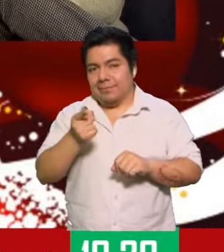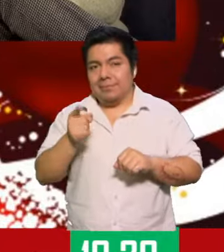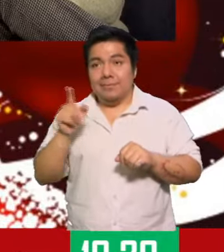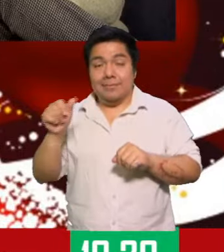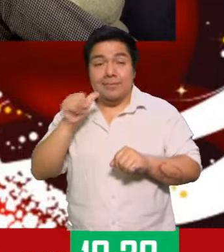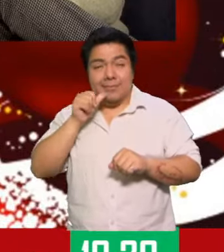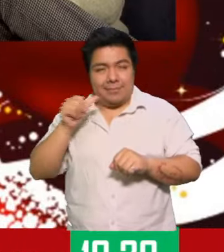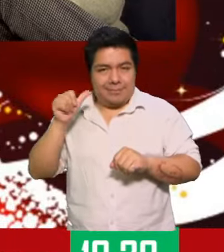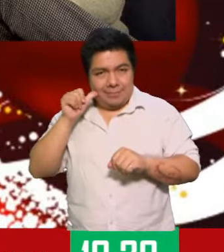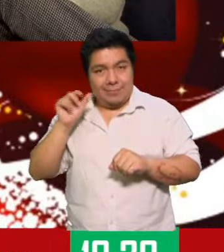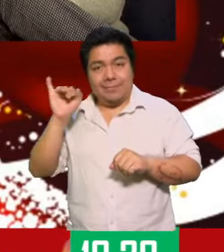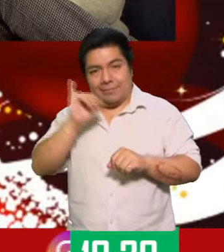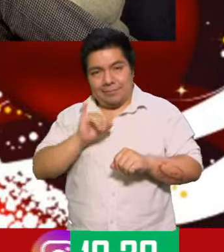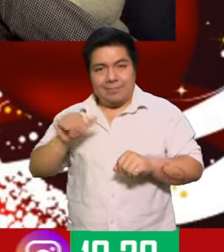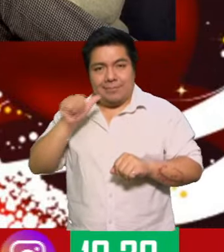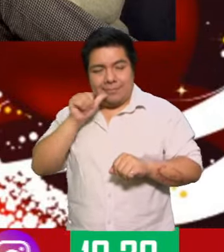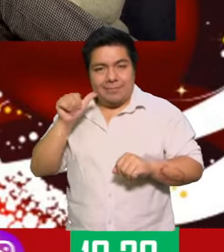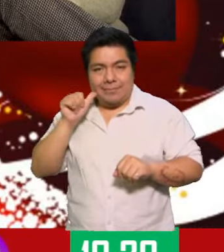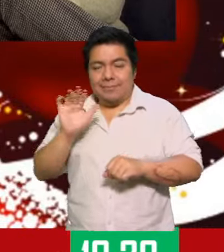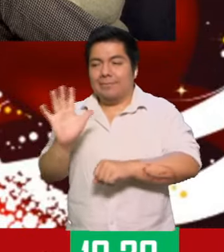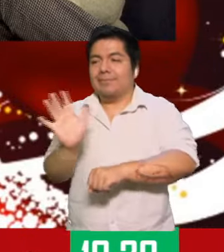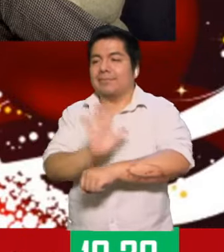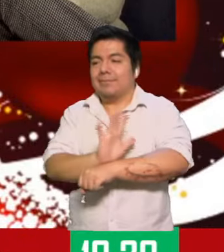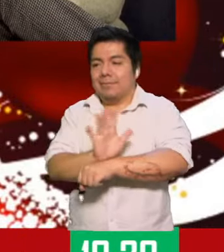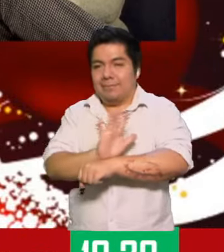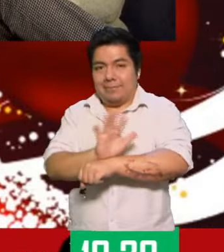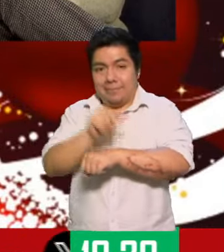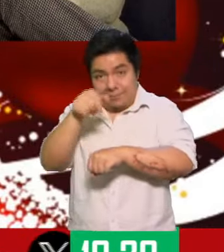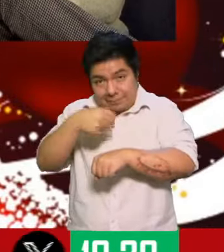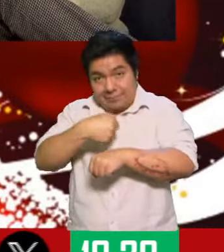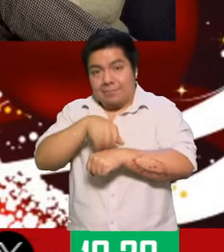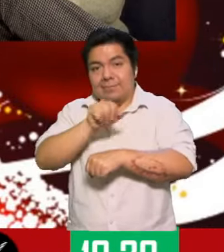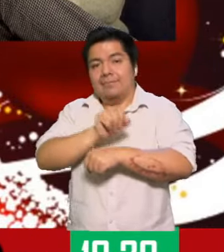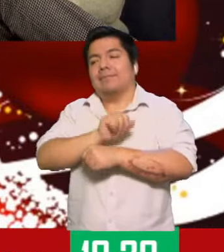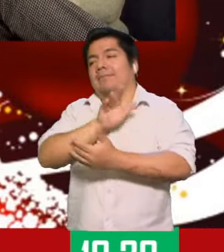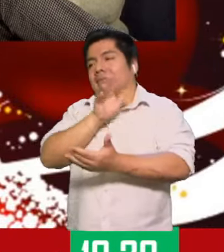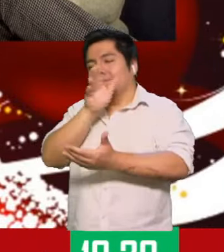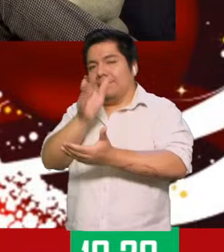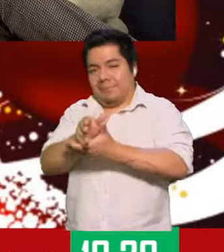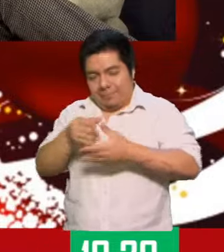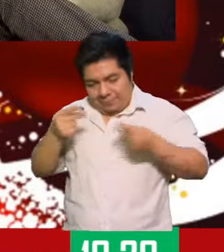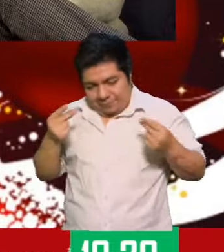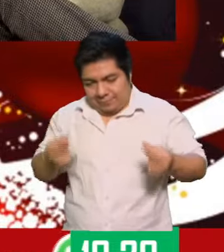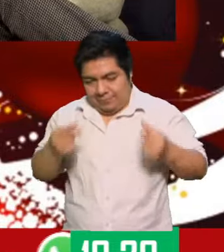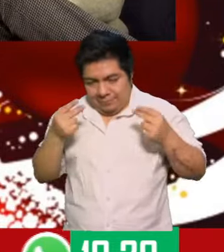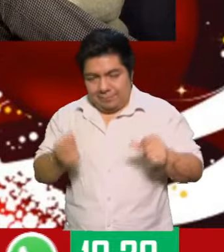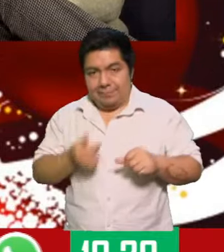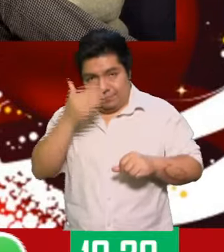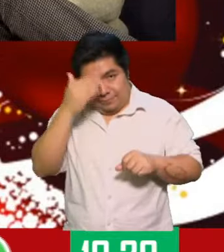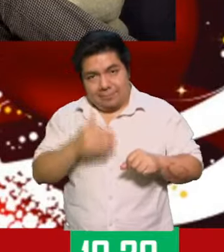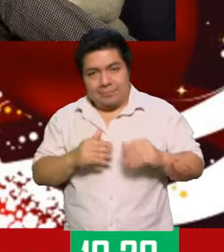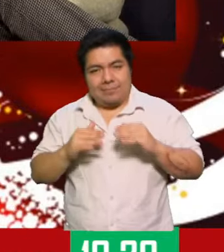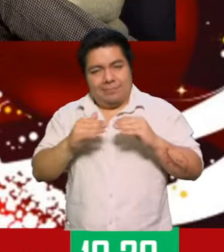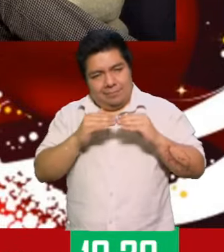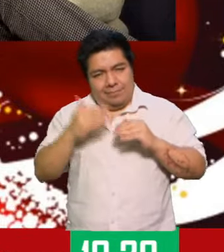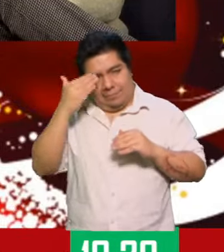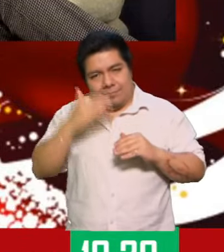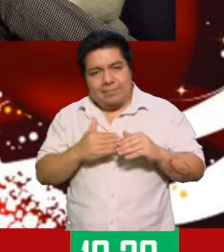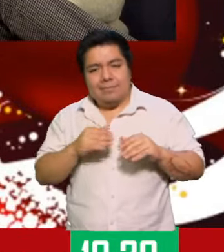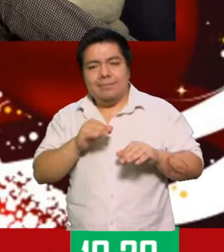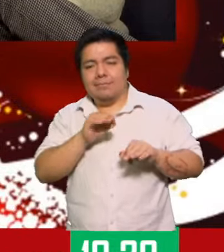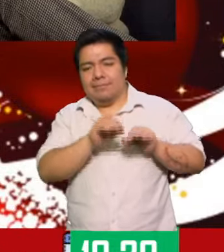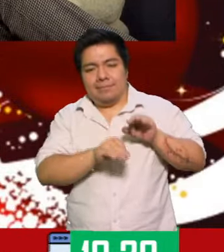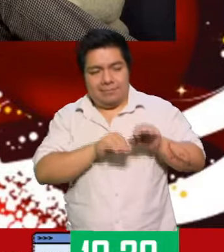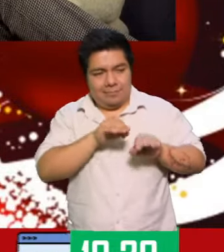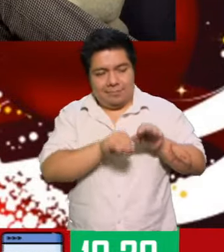estrenó ayer jueves de estreno en salas hay que ir esta semana pero ya o sea sigue siendo asimétrica verdad el trato que